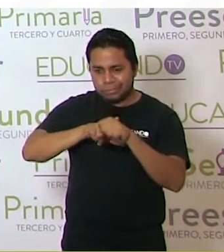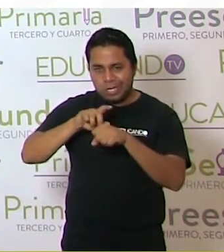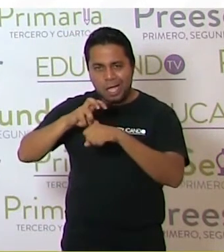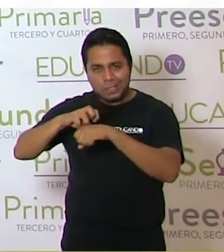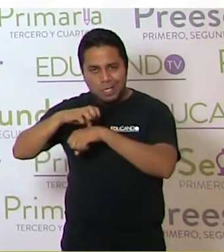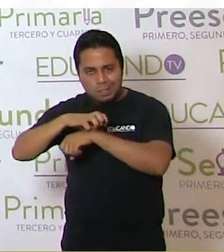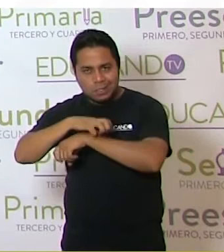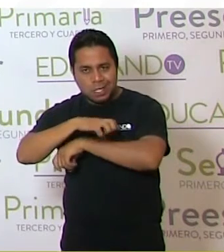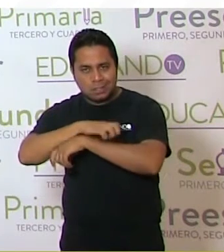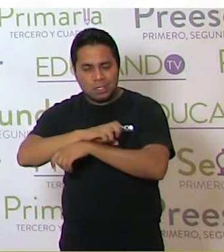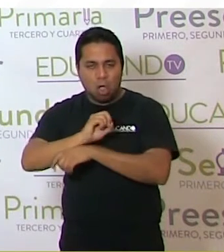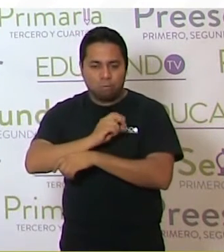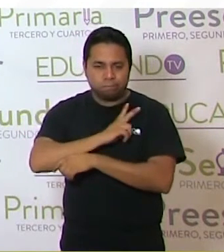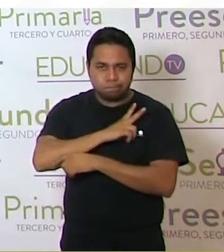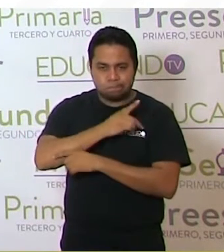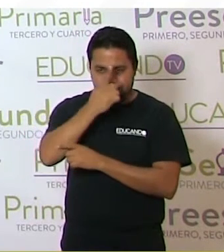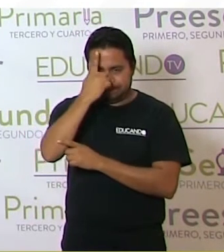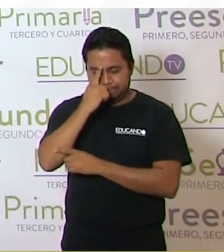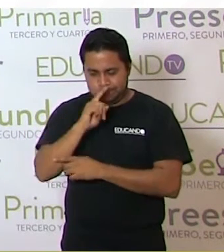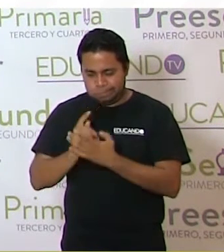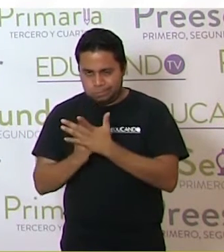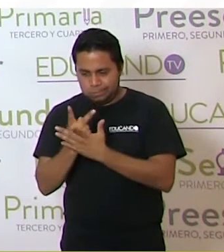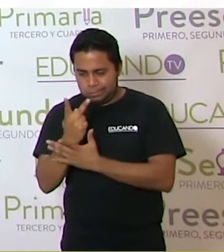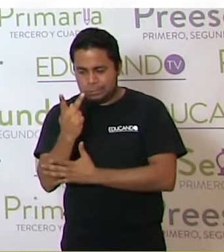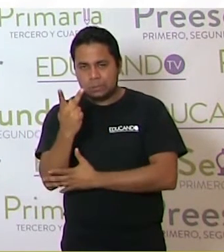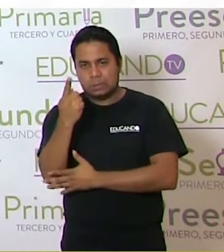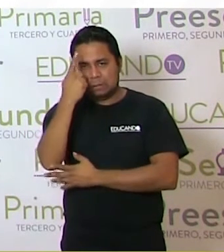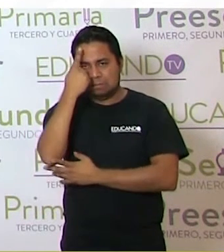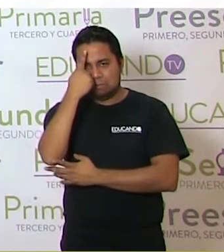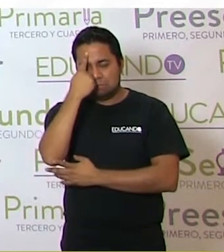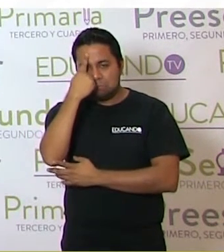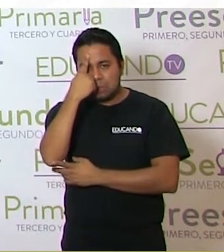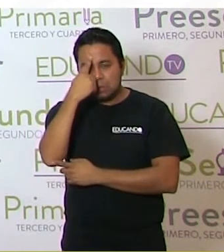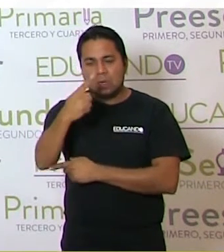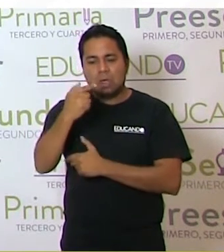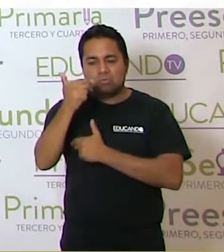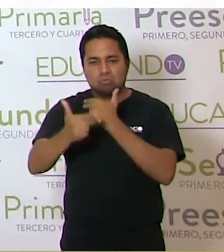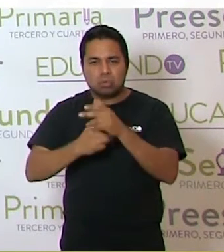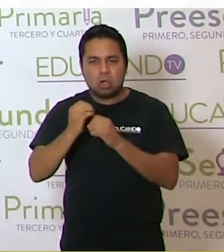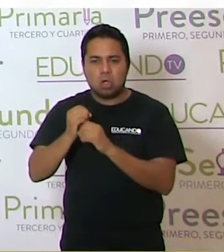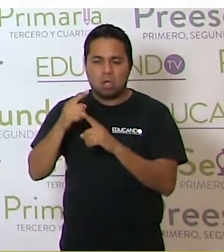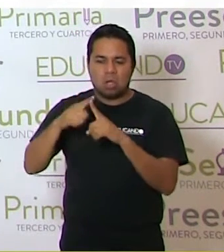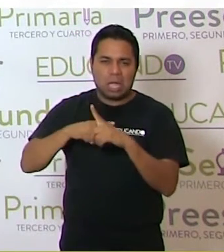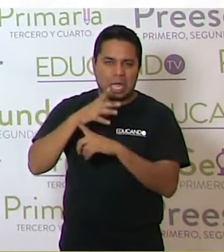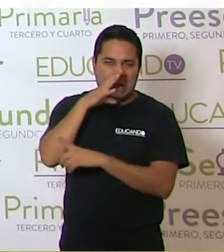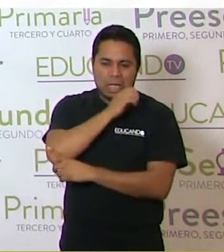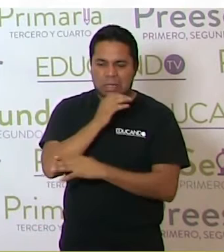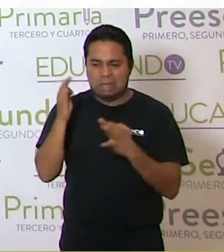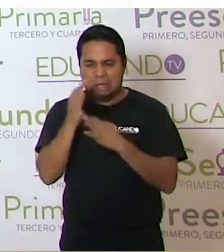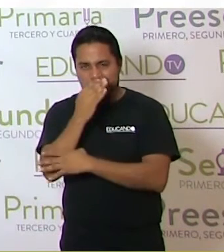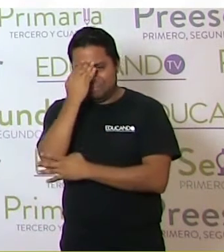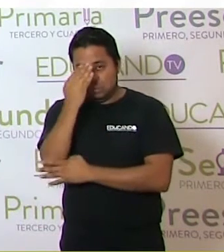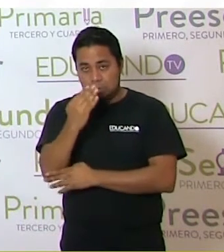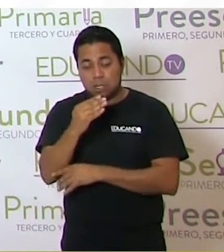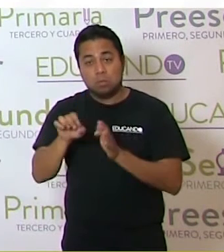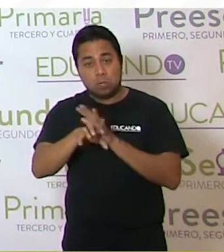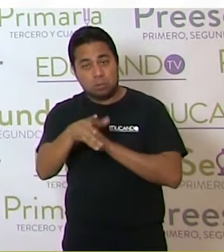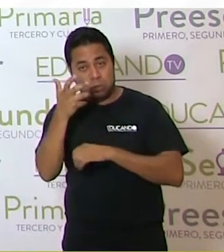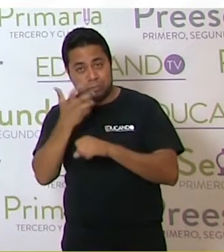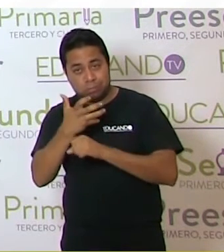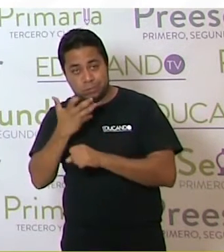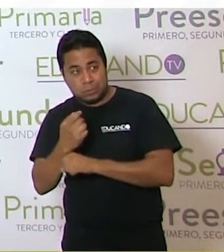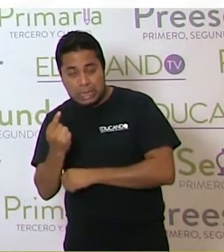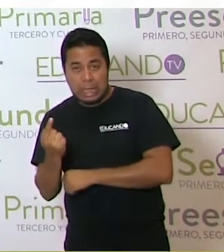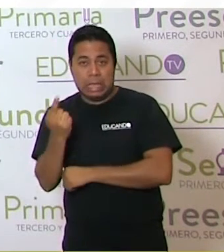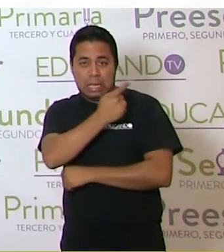y para elevar la tolerancia a herbicidas o climas extremos eeuu es el líder